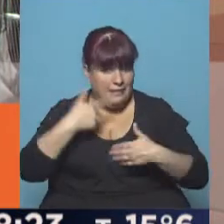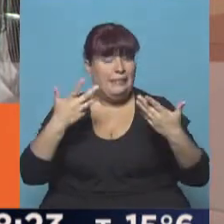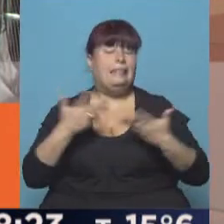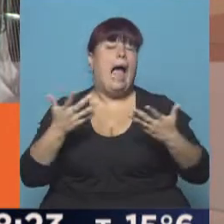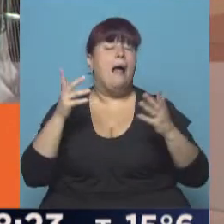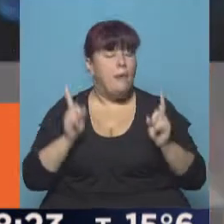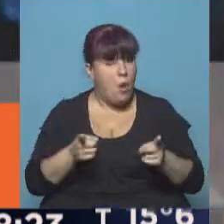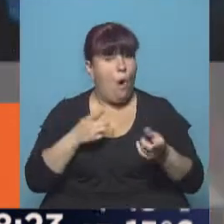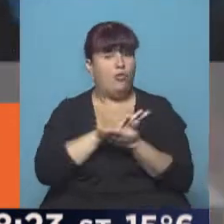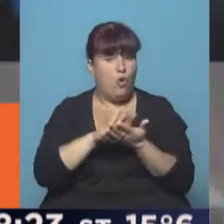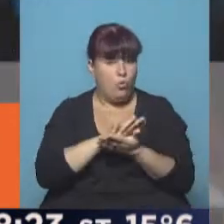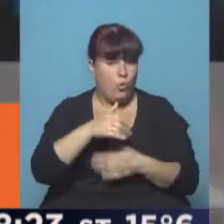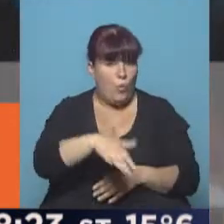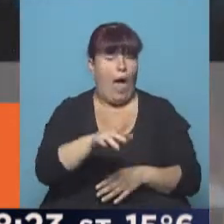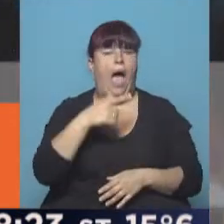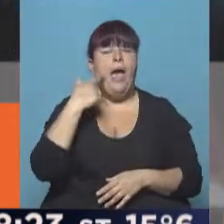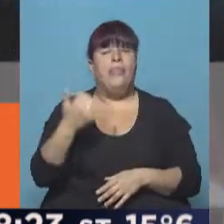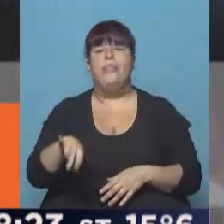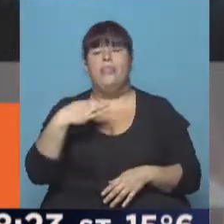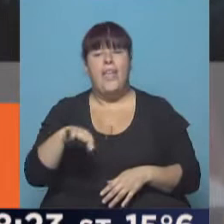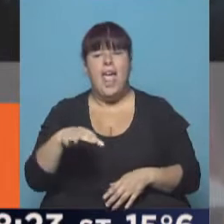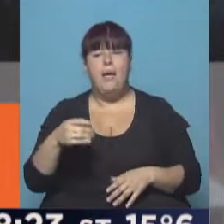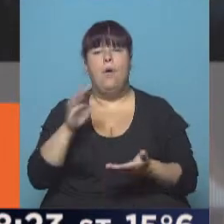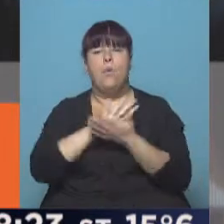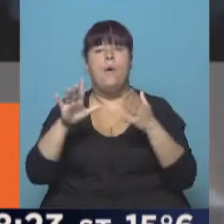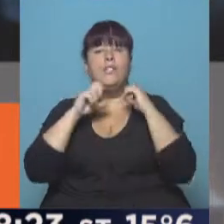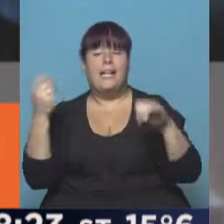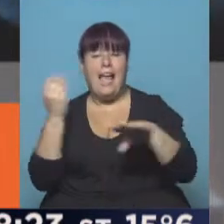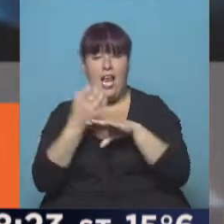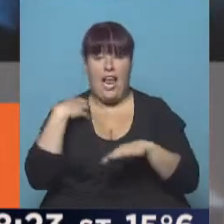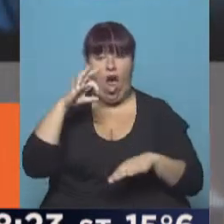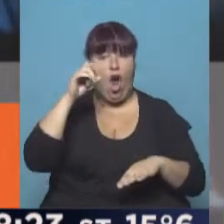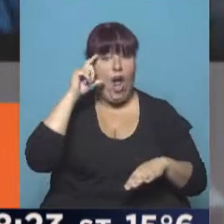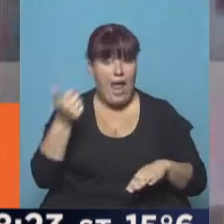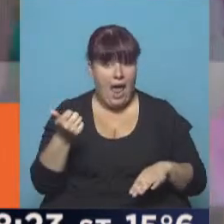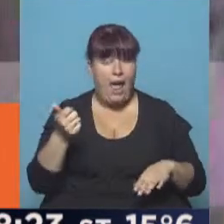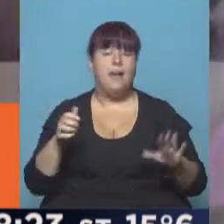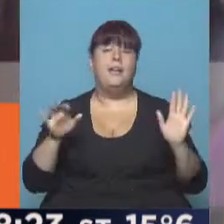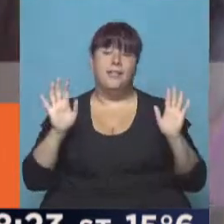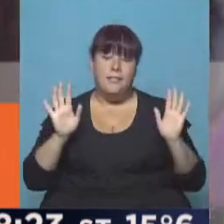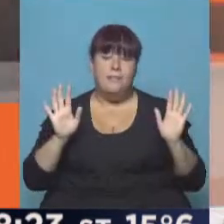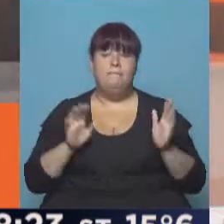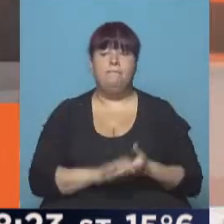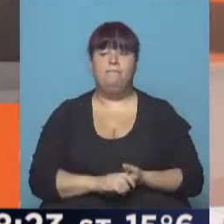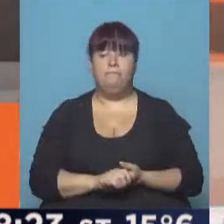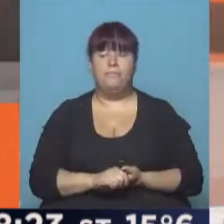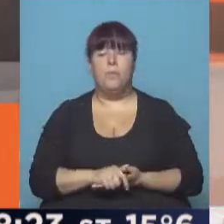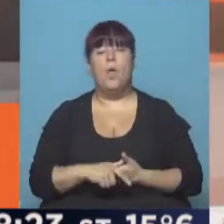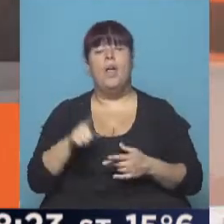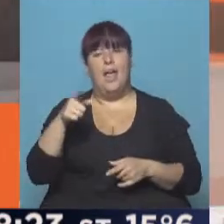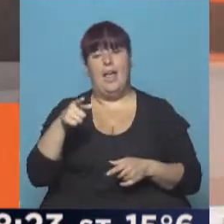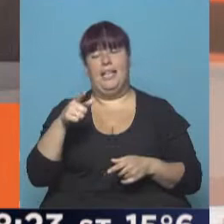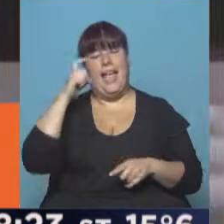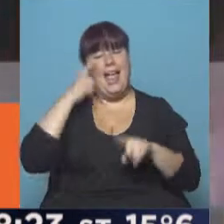pero ha reaccionado. Ha tenido que llegar un nuevo secretario general de la OEA, ¿no? que es el